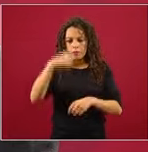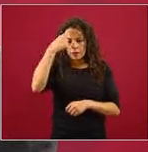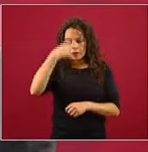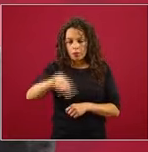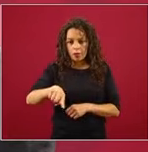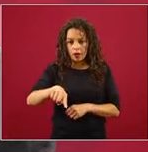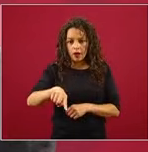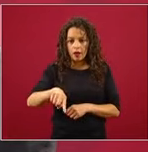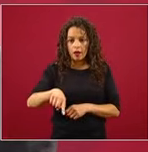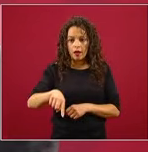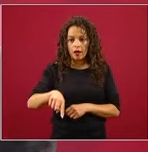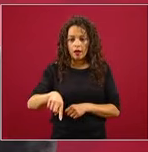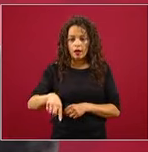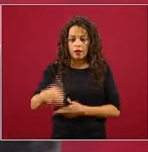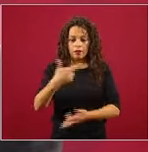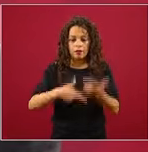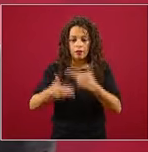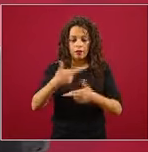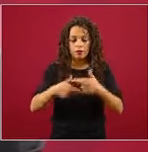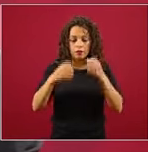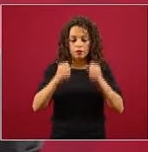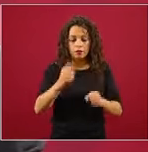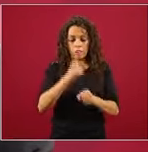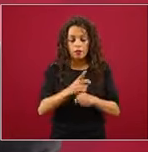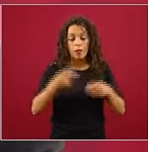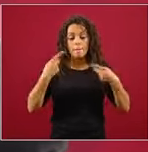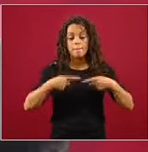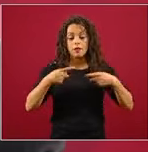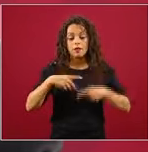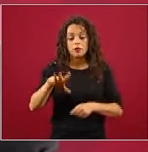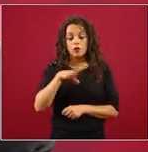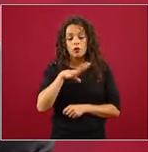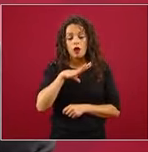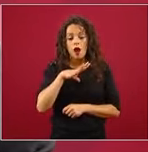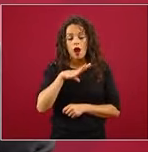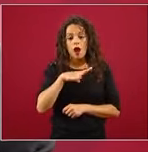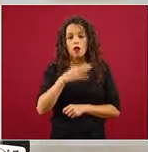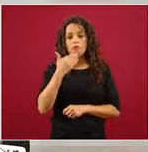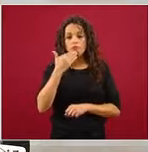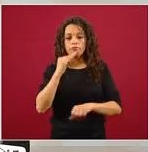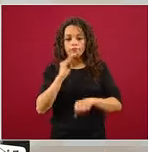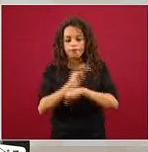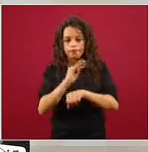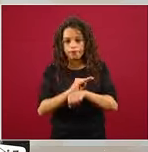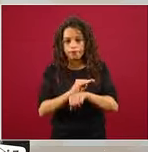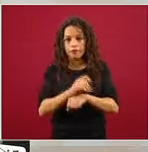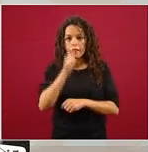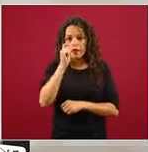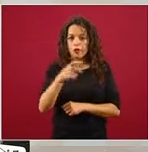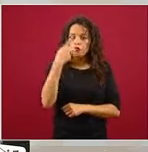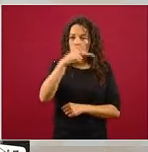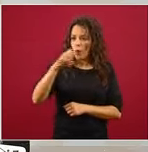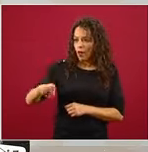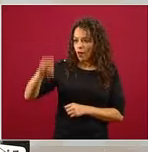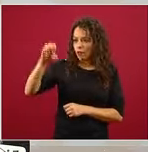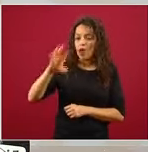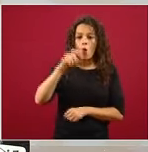tienen condiciones de vulnerabilidad biológica en virtud de su edad y ciertas enfermedades crónicas